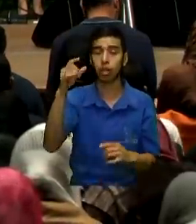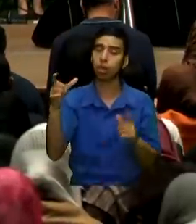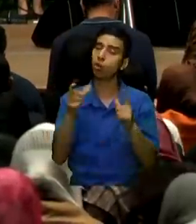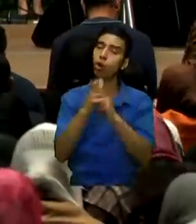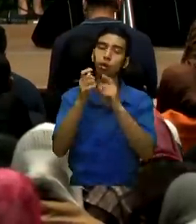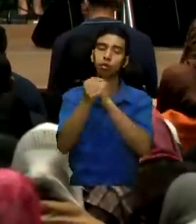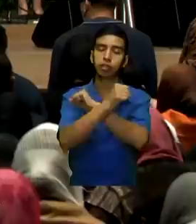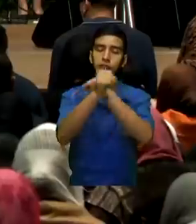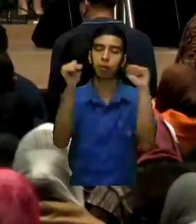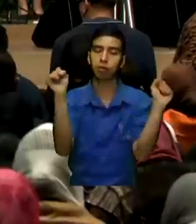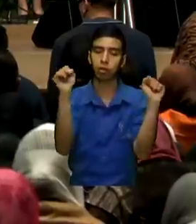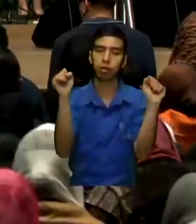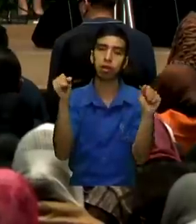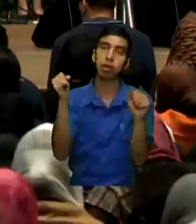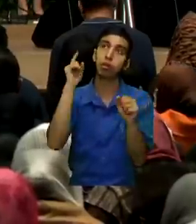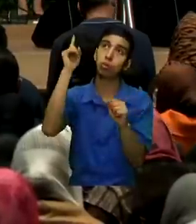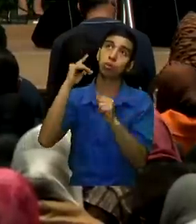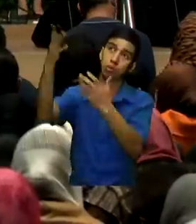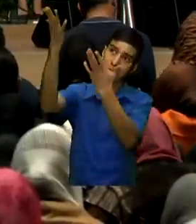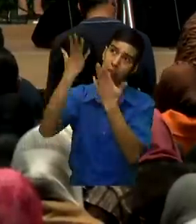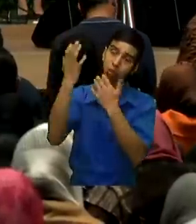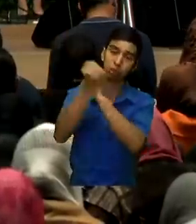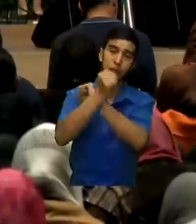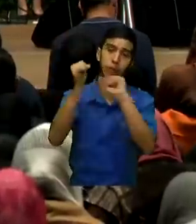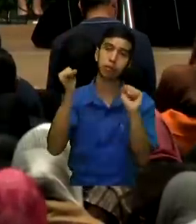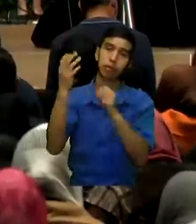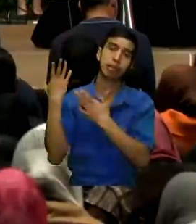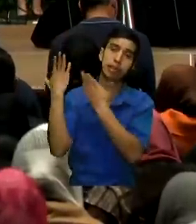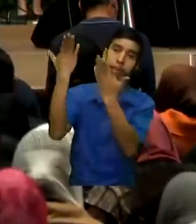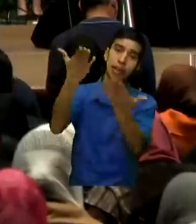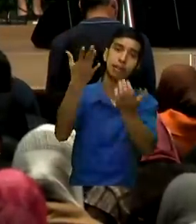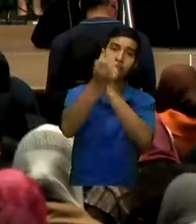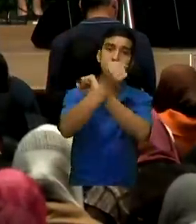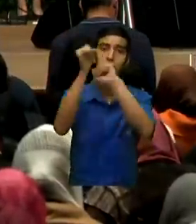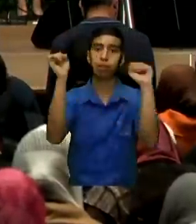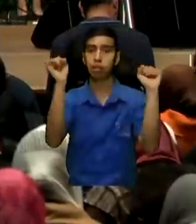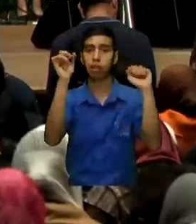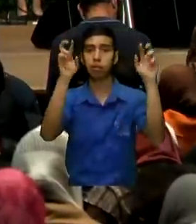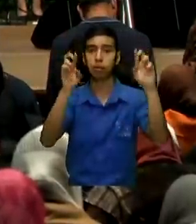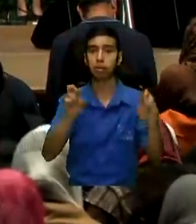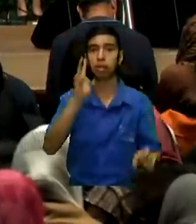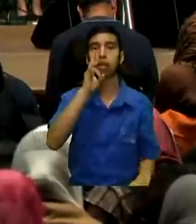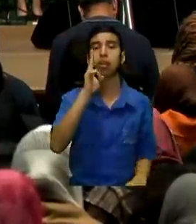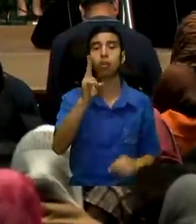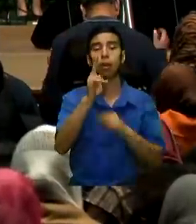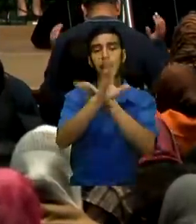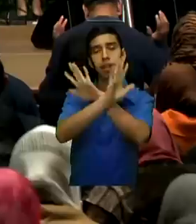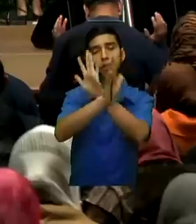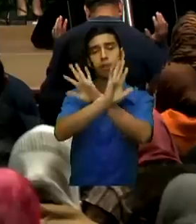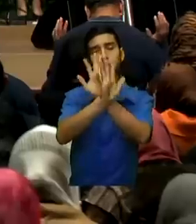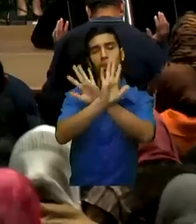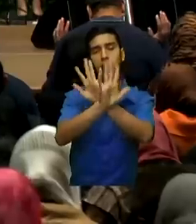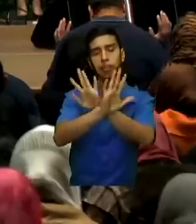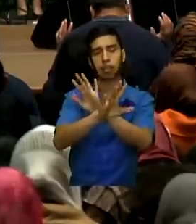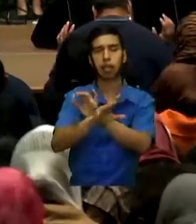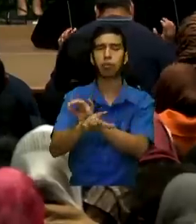aquí envía tu salvación, Señor. Por favor, envía tu salvación. Envíala, envía tu